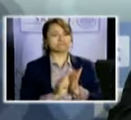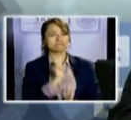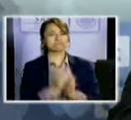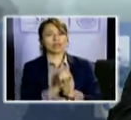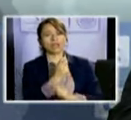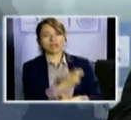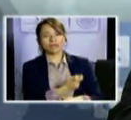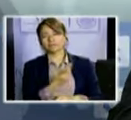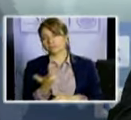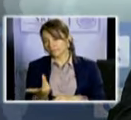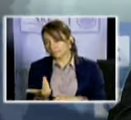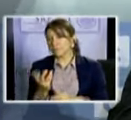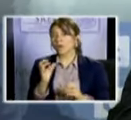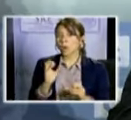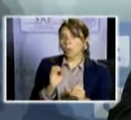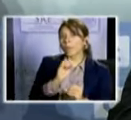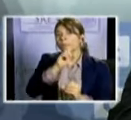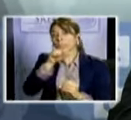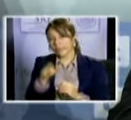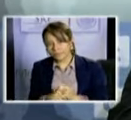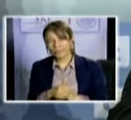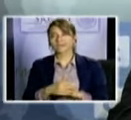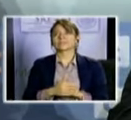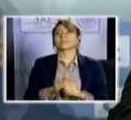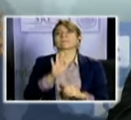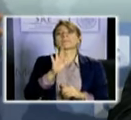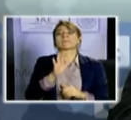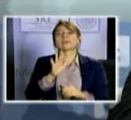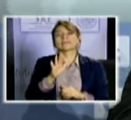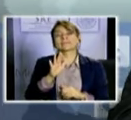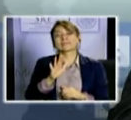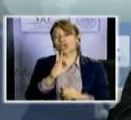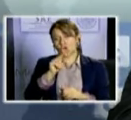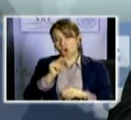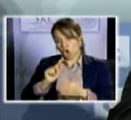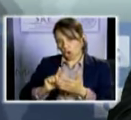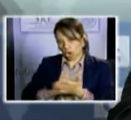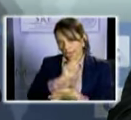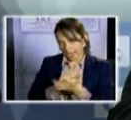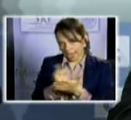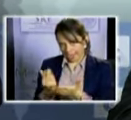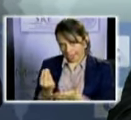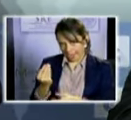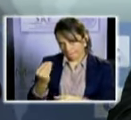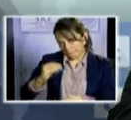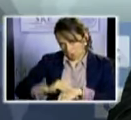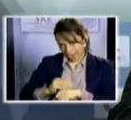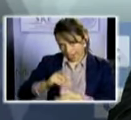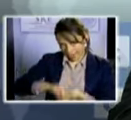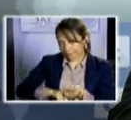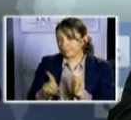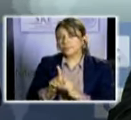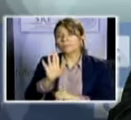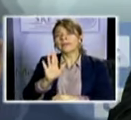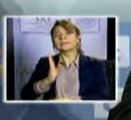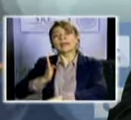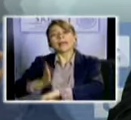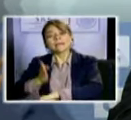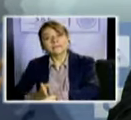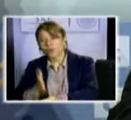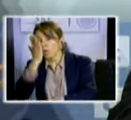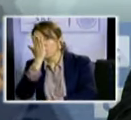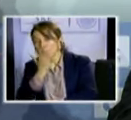necesidad de despenalizar, que no es lo mismo que legalizar, de hacerlo de manera gradual, de no hacerlo en términos generales,